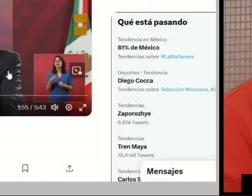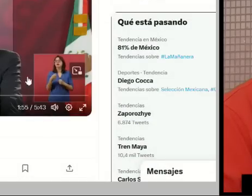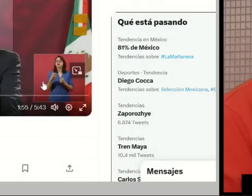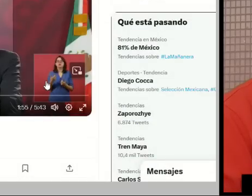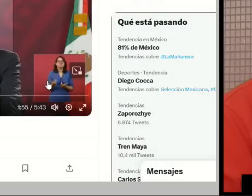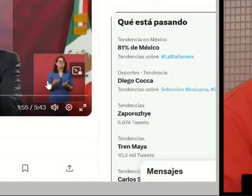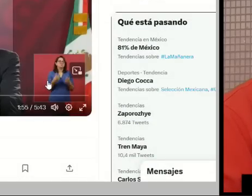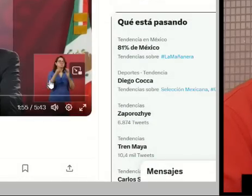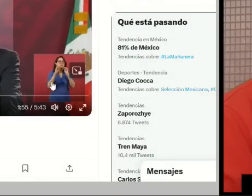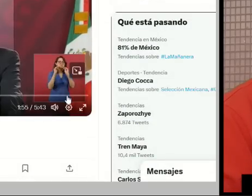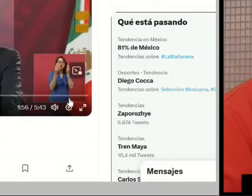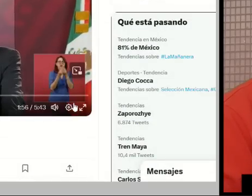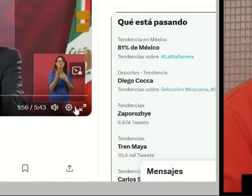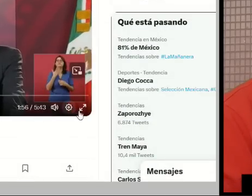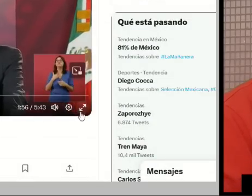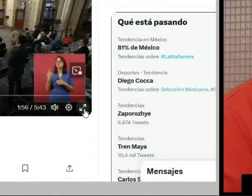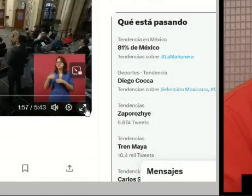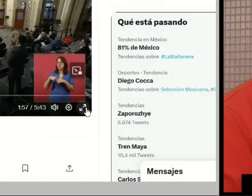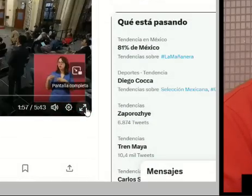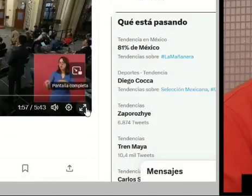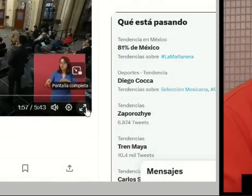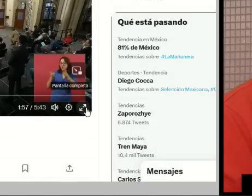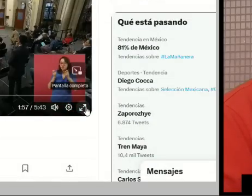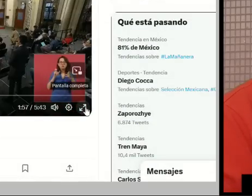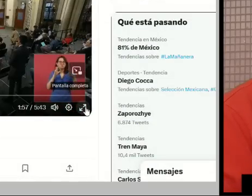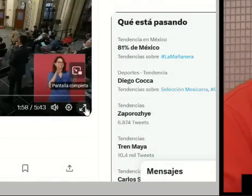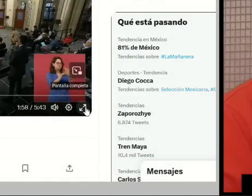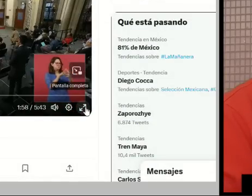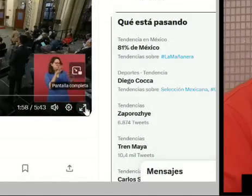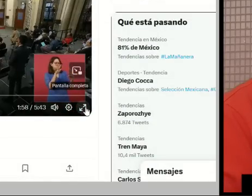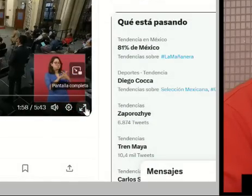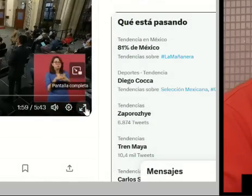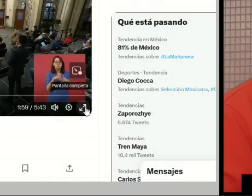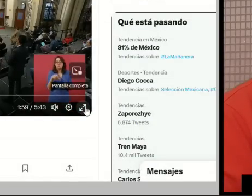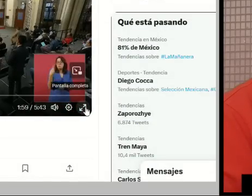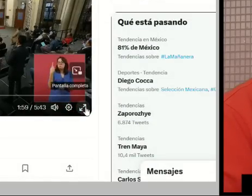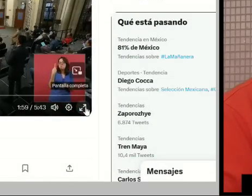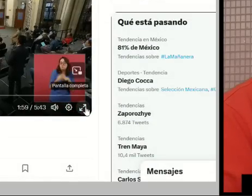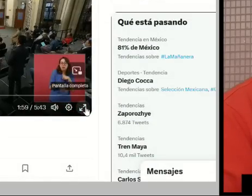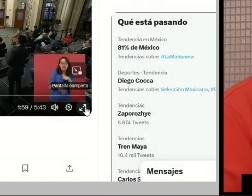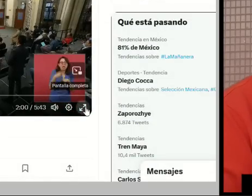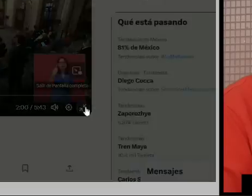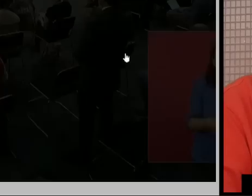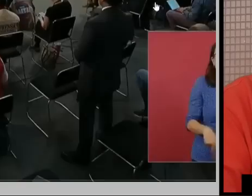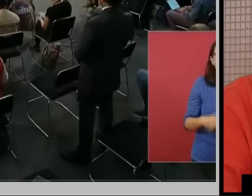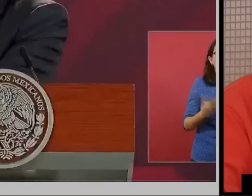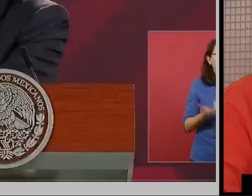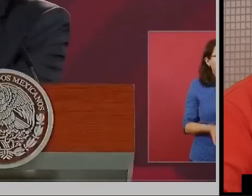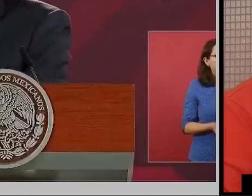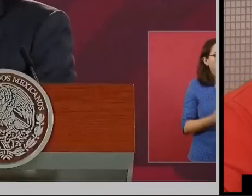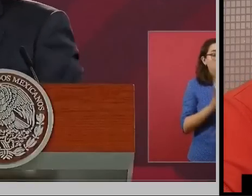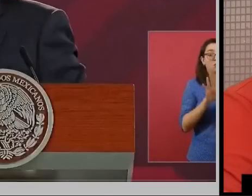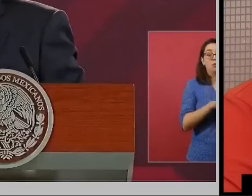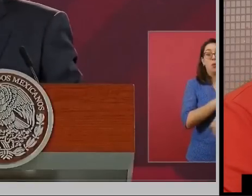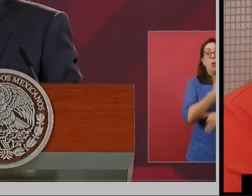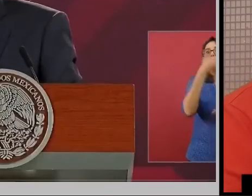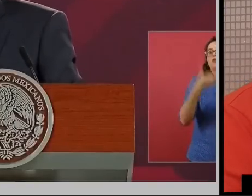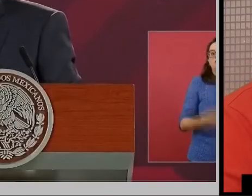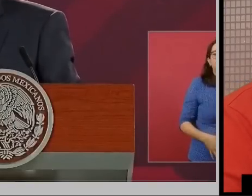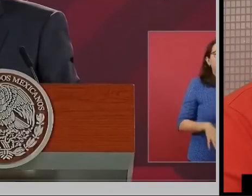al huachicol para que un juez deje en libertad